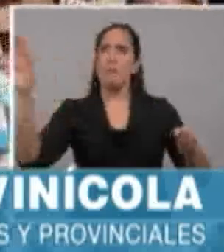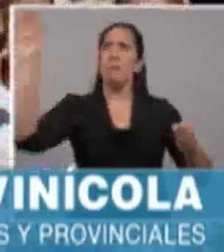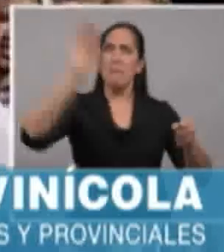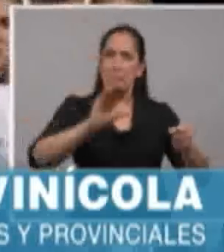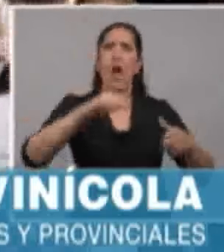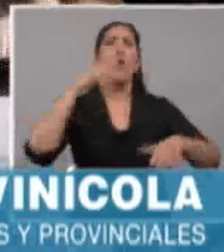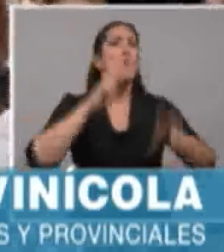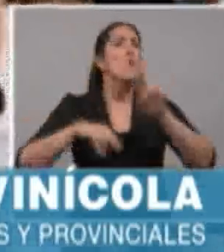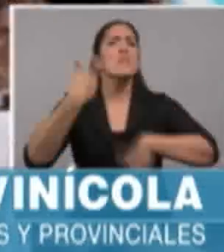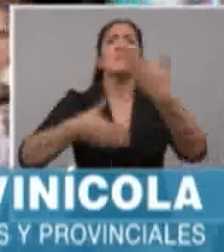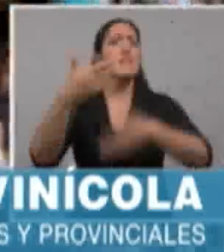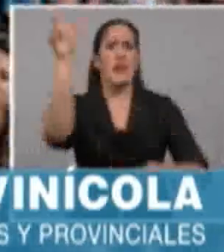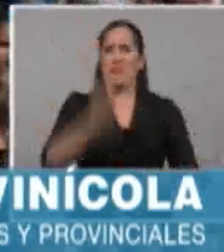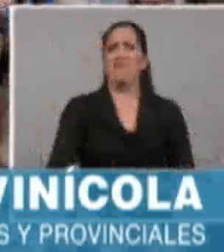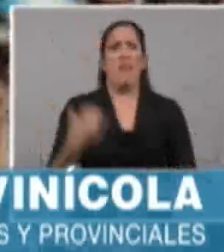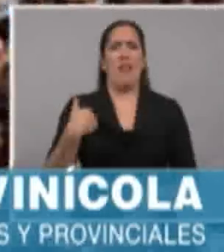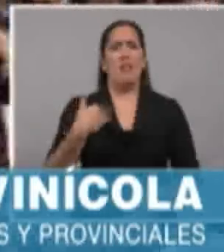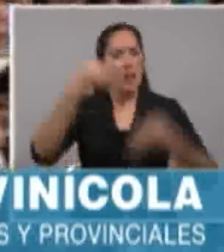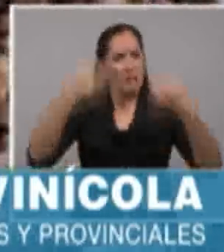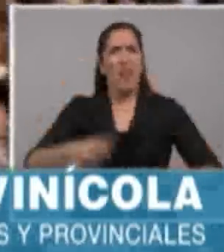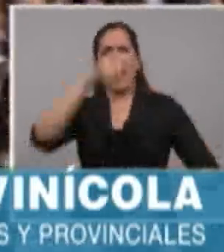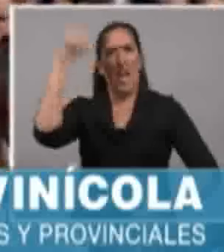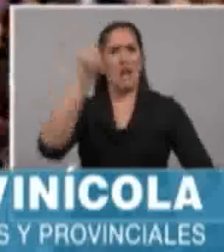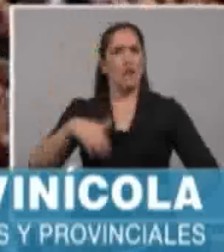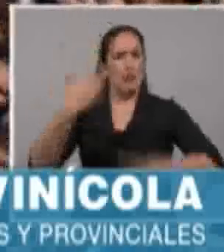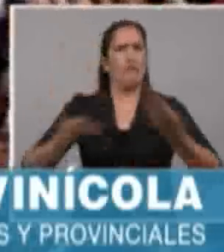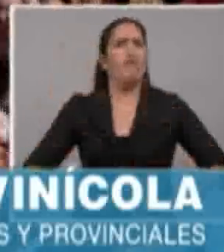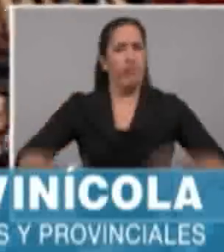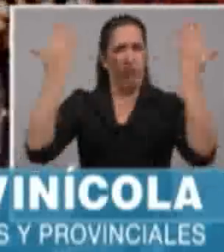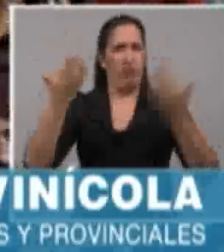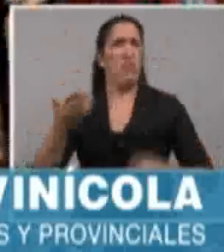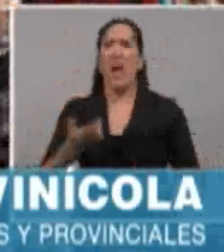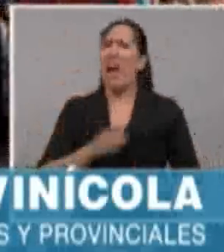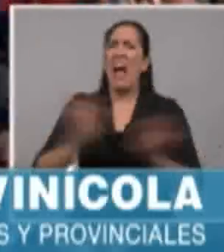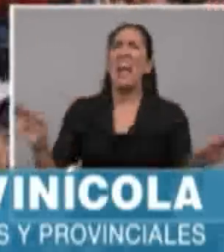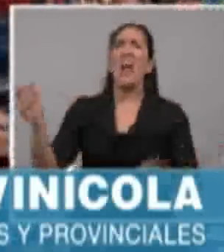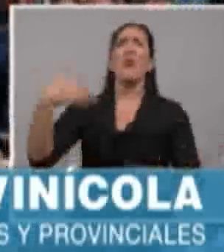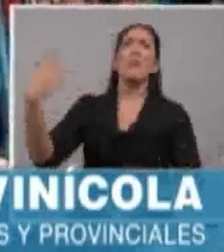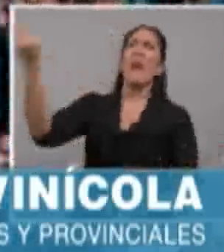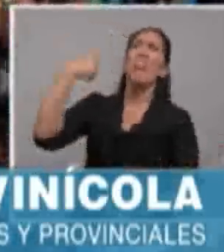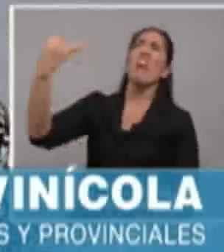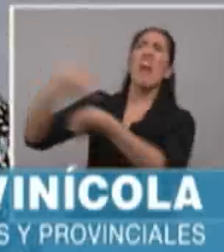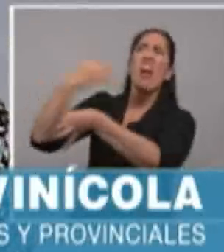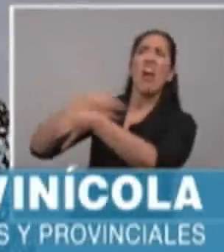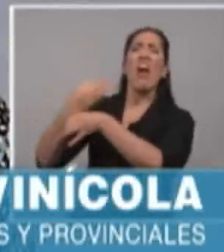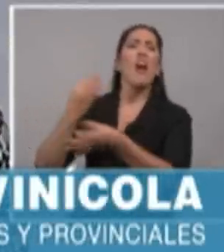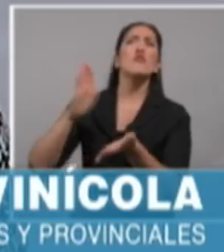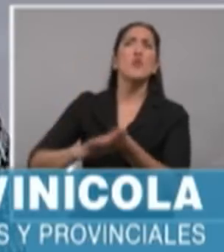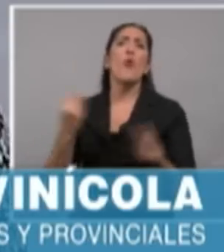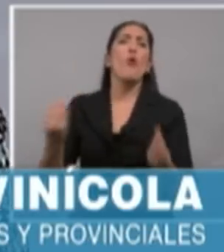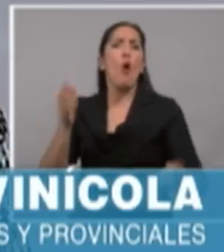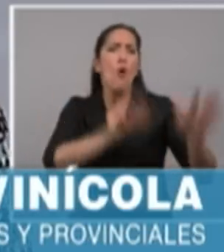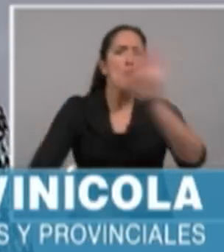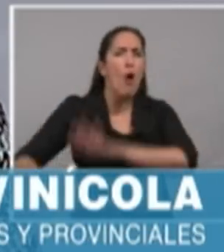grande un país y construir una nación. Nadie nos puede dar lecciones acerca de cómo se